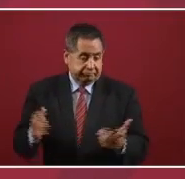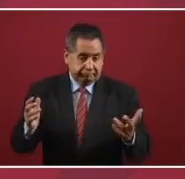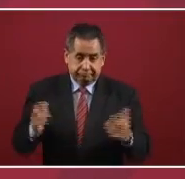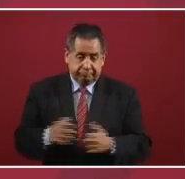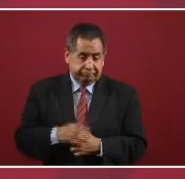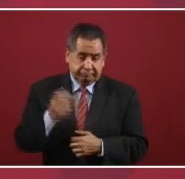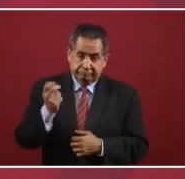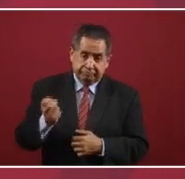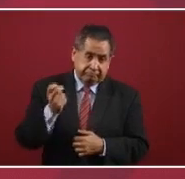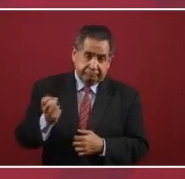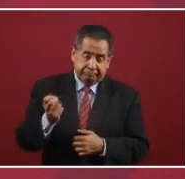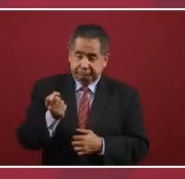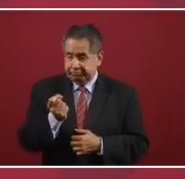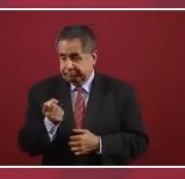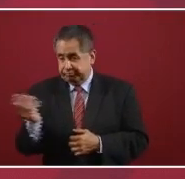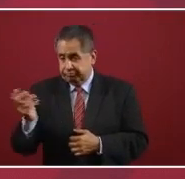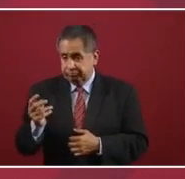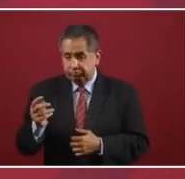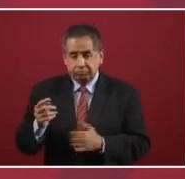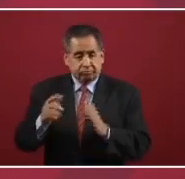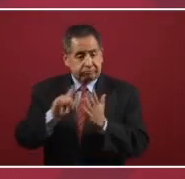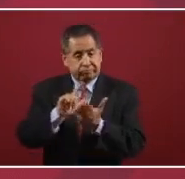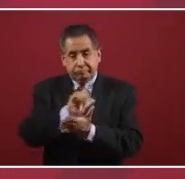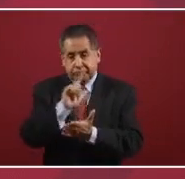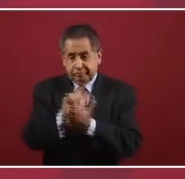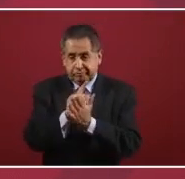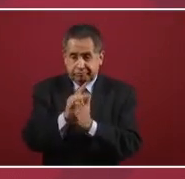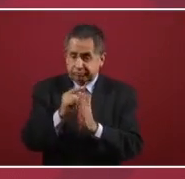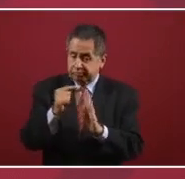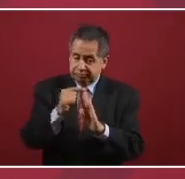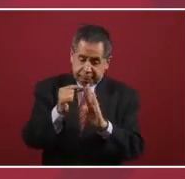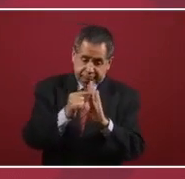pues por eso, de acuerdo con la ley,